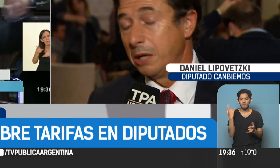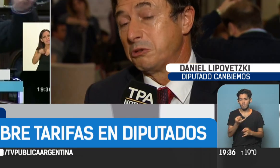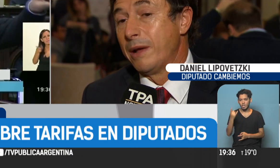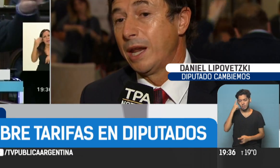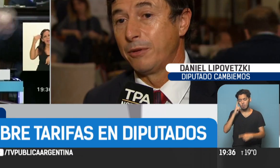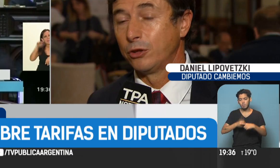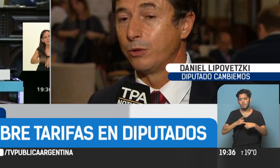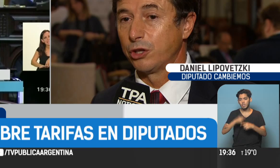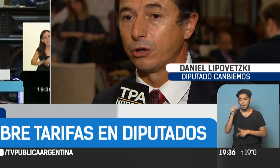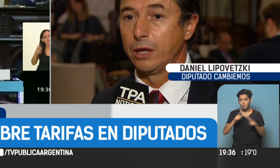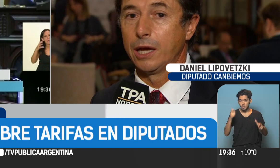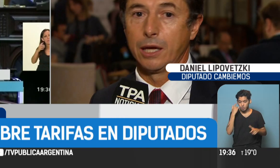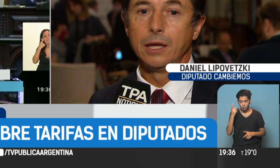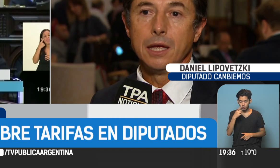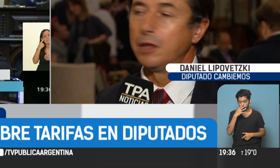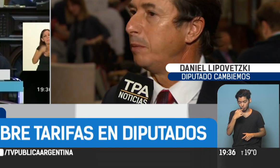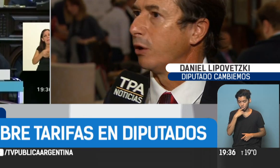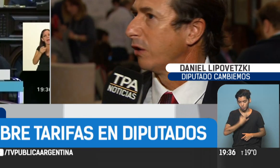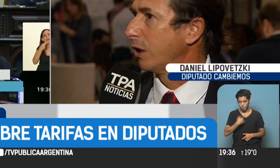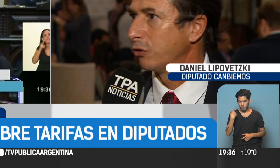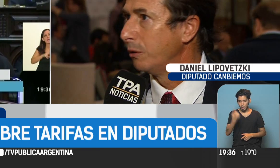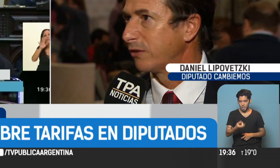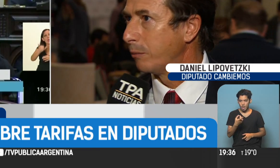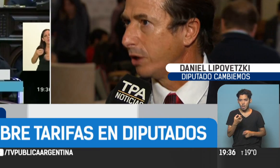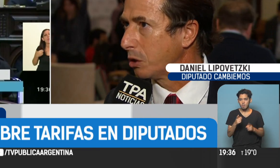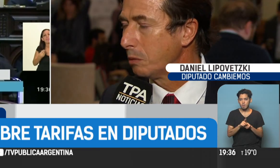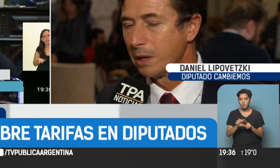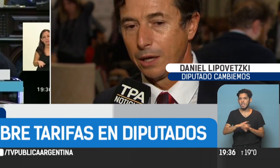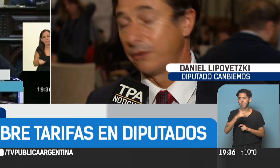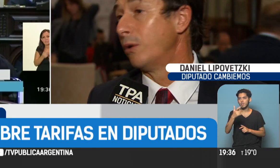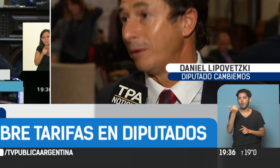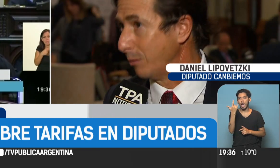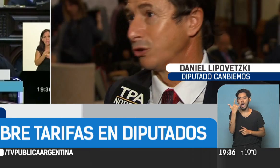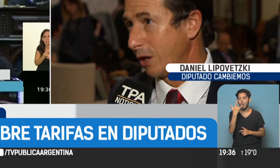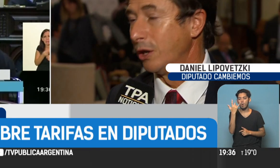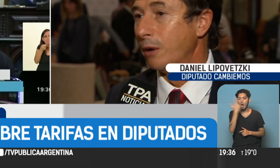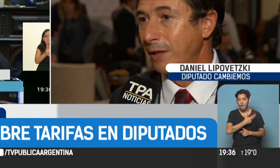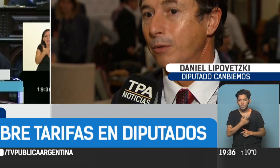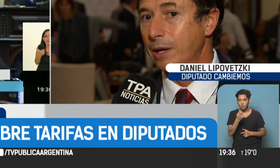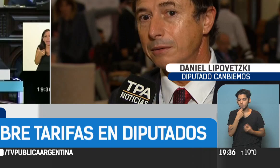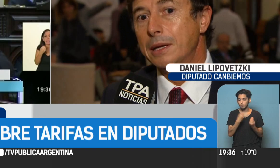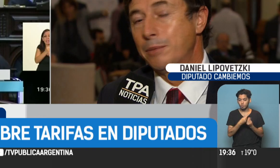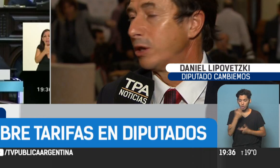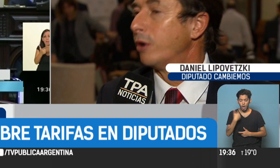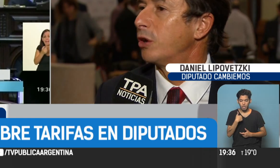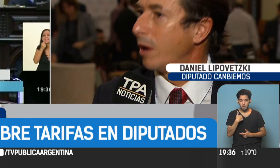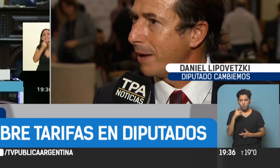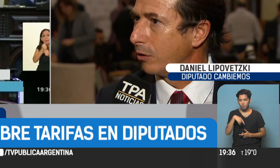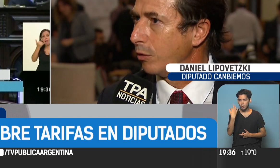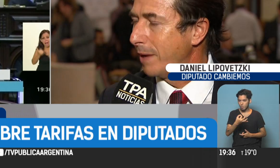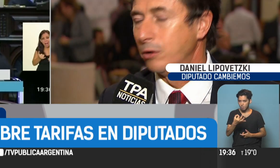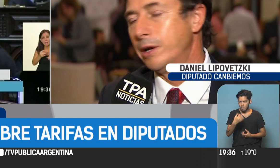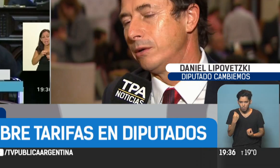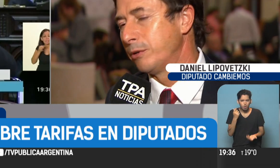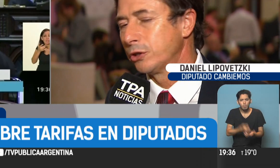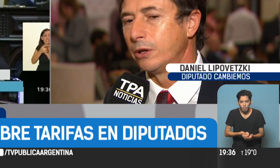puedan cumplir. Yo mañana presento un proyecto que diga que triplico la asignación universal por hijo, que seguramente a muchos argentinos les vendría muy bien, pero tengo que decir cómo la pago,